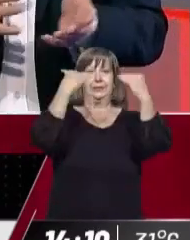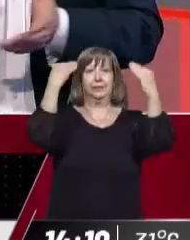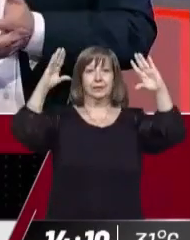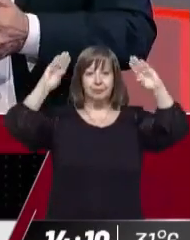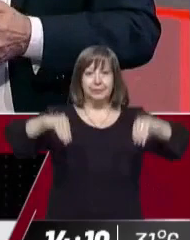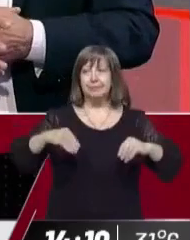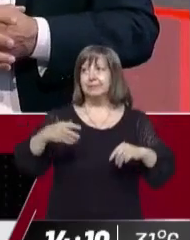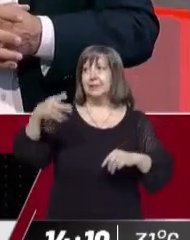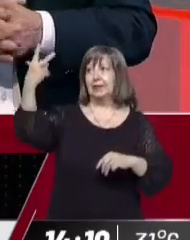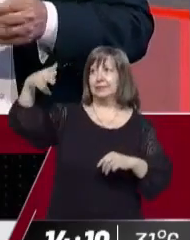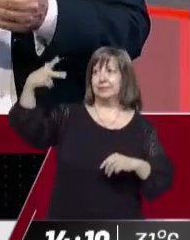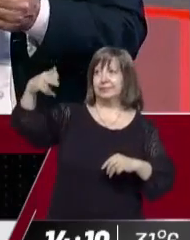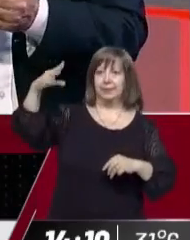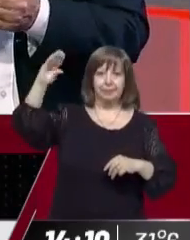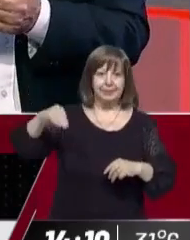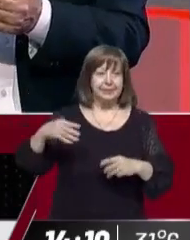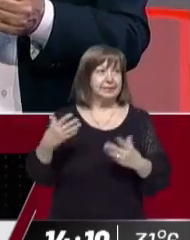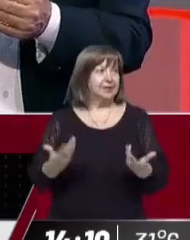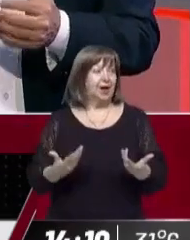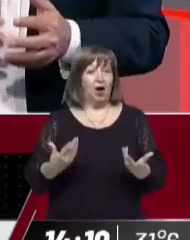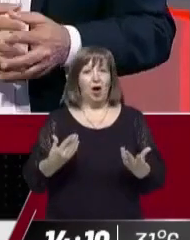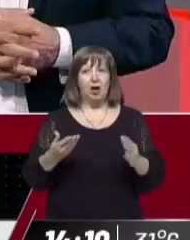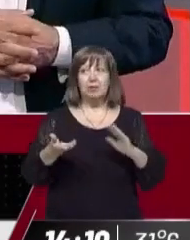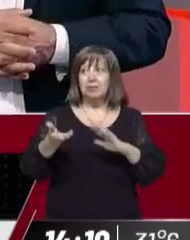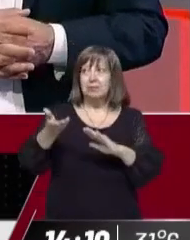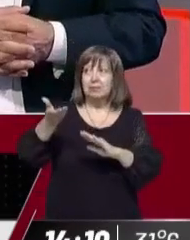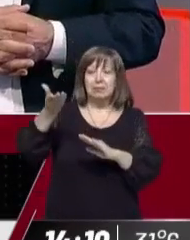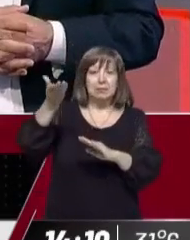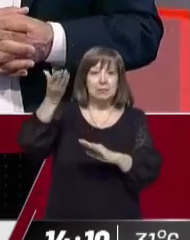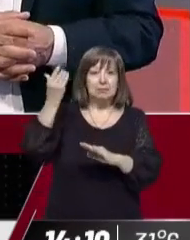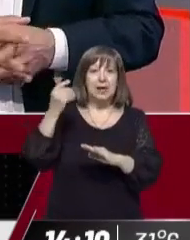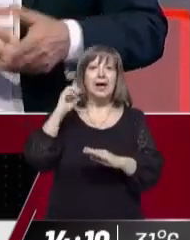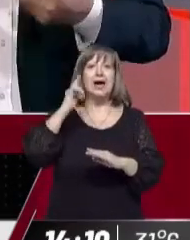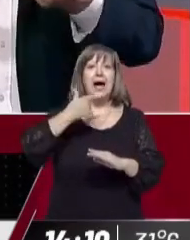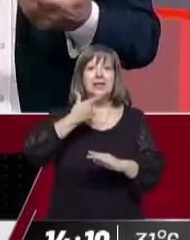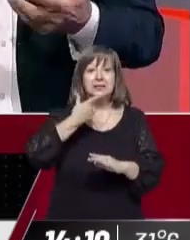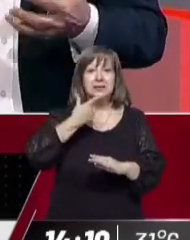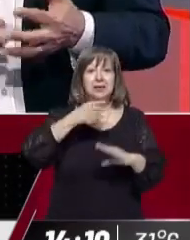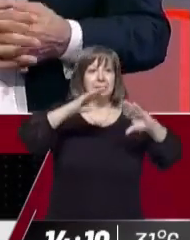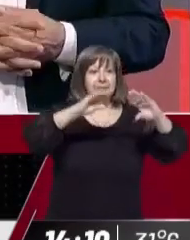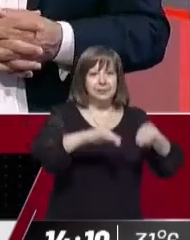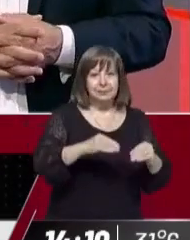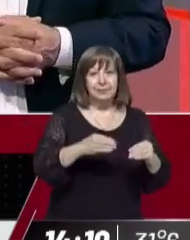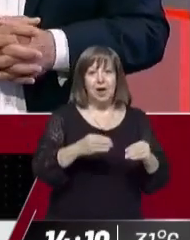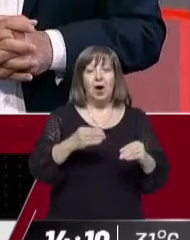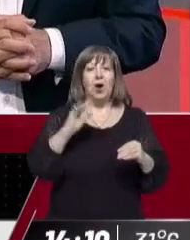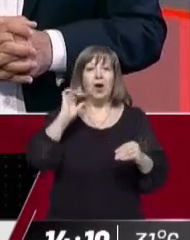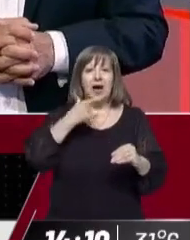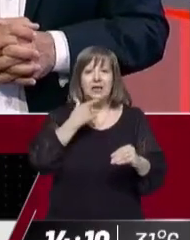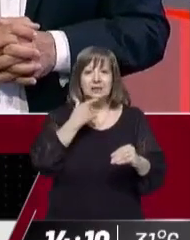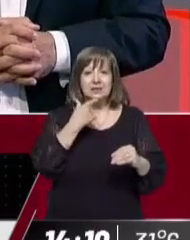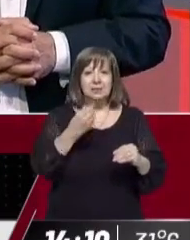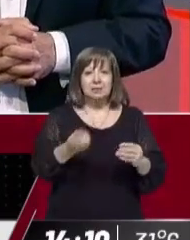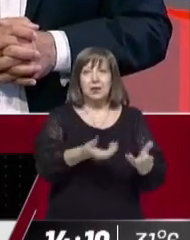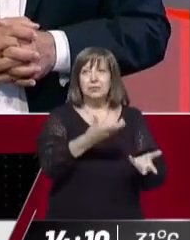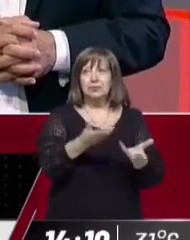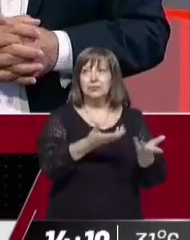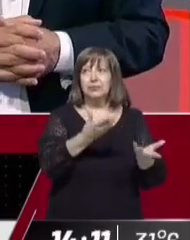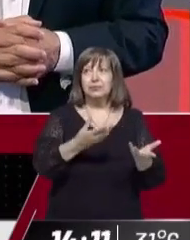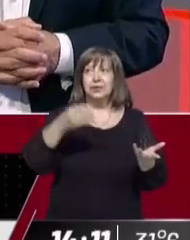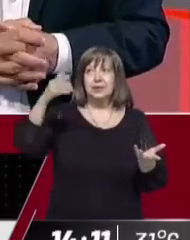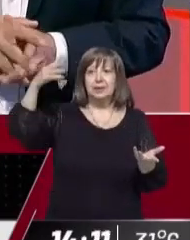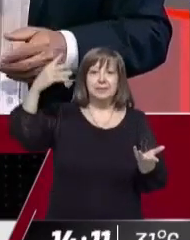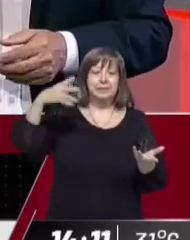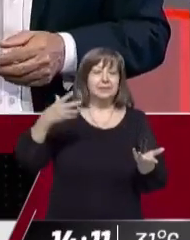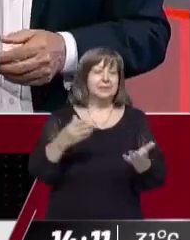ventiladores, pero se sigue consumiendo. Y va a empezar a subir el tema del gas, claro, el consumo del gas. Así que habrá que pasar no